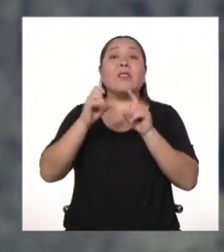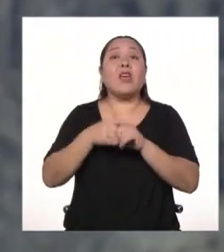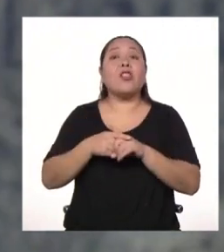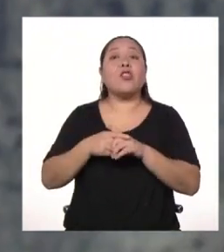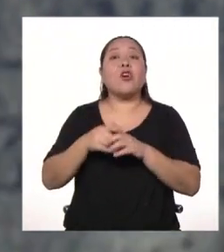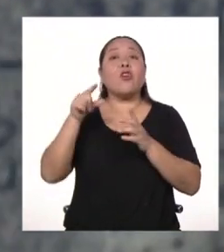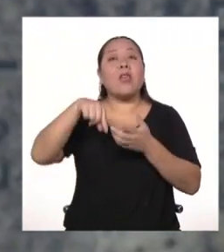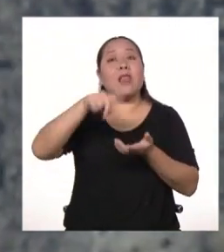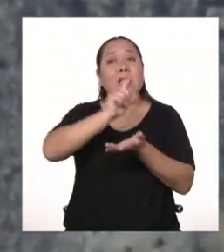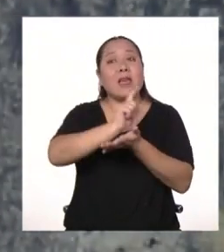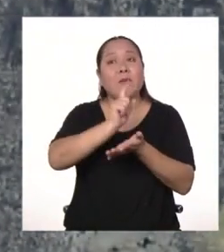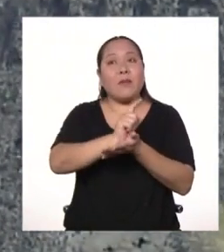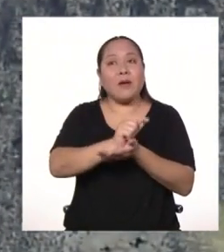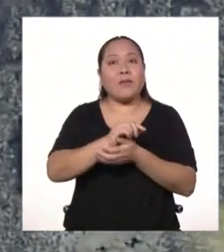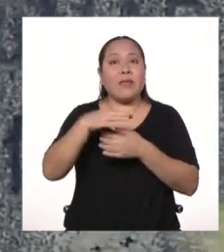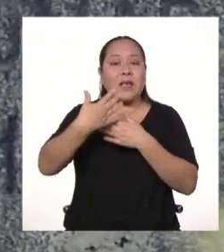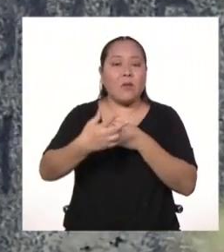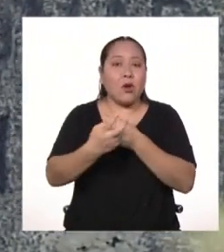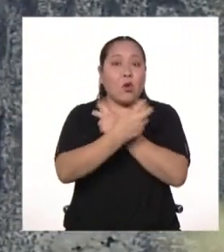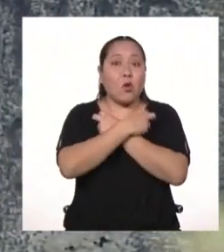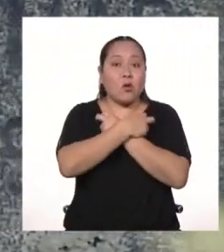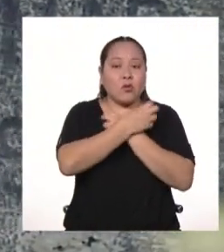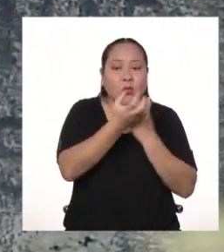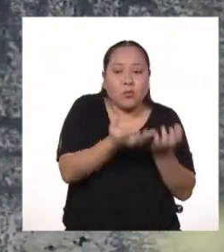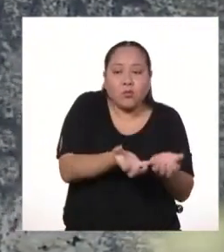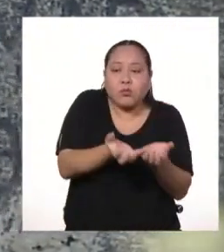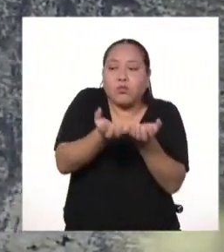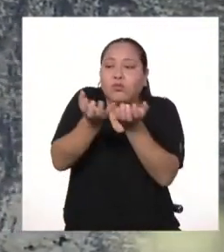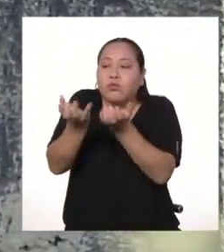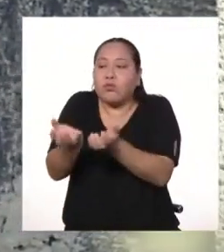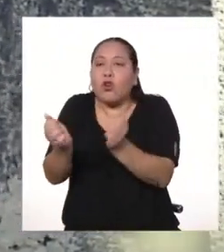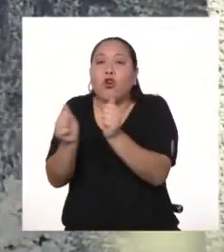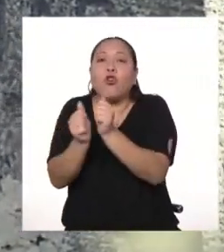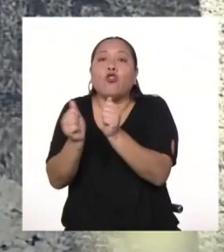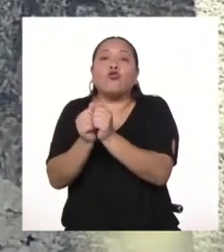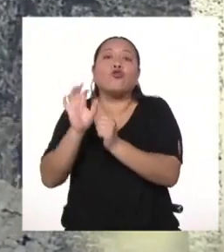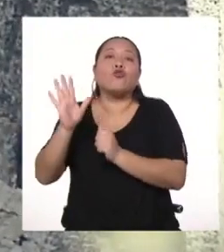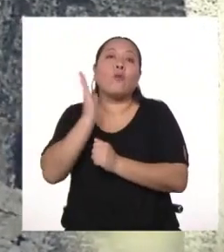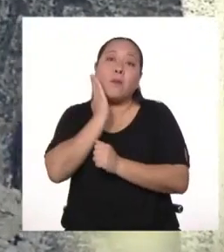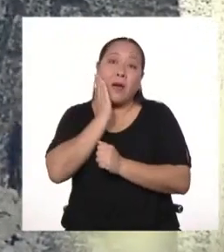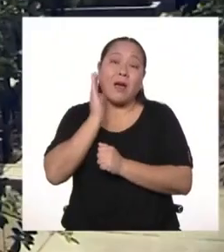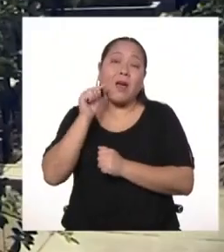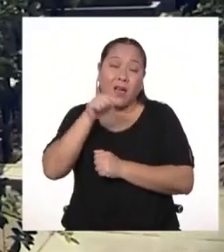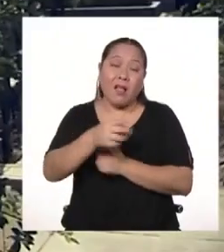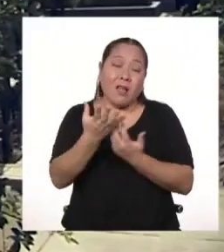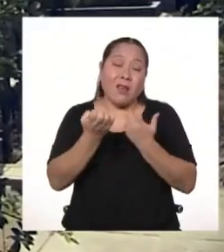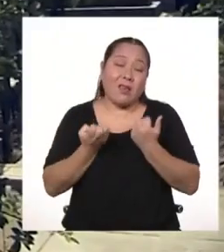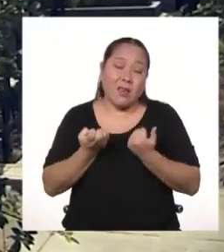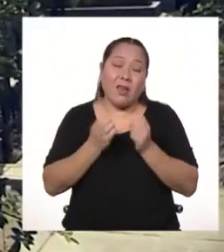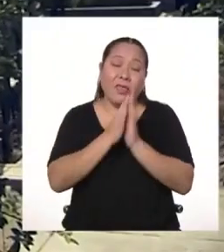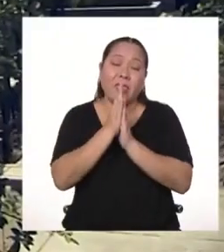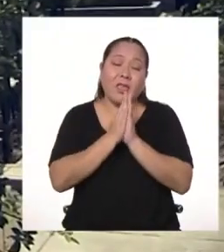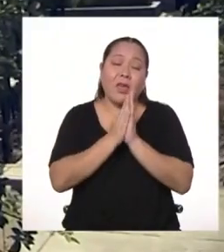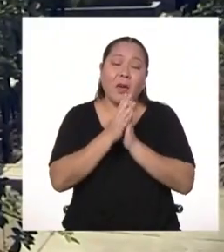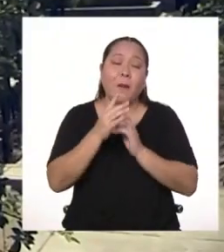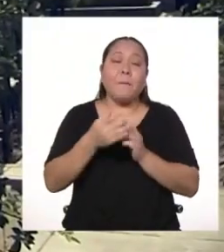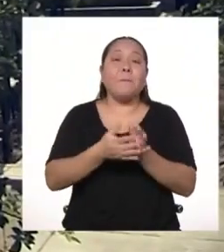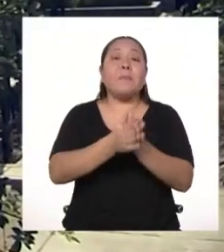restos son trasladados y sepultados junto a su madre, como fueron sus propios deseos.